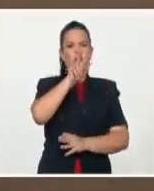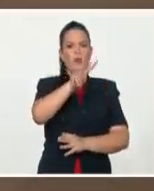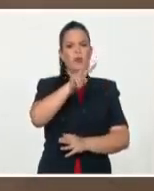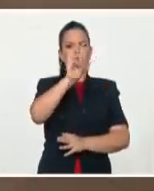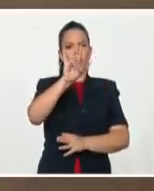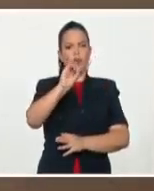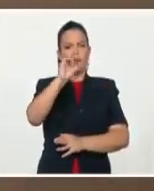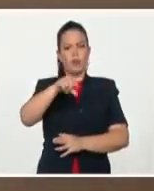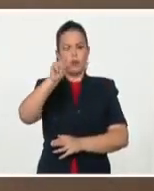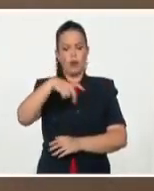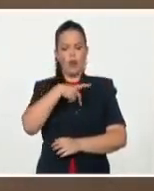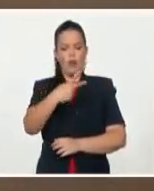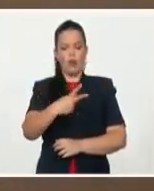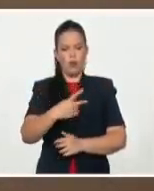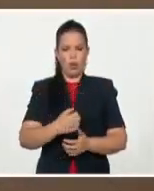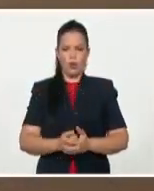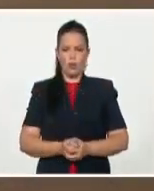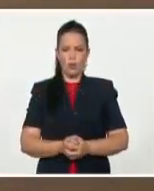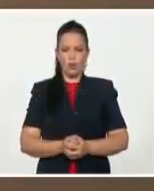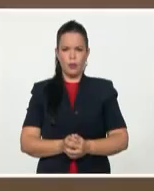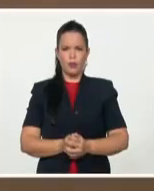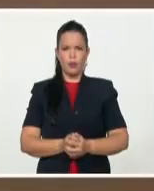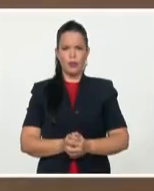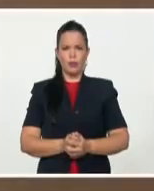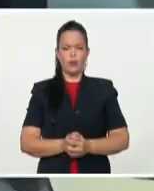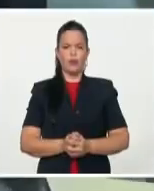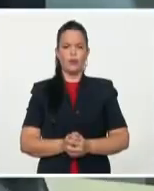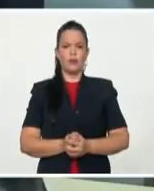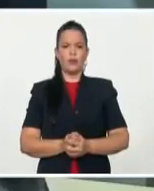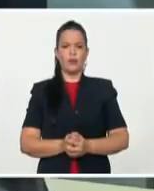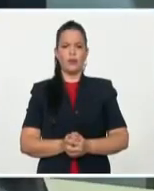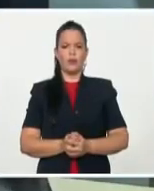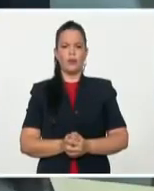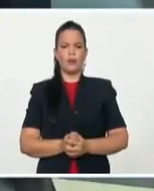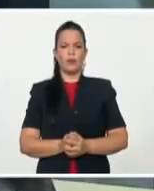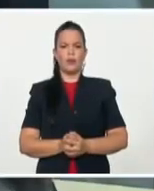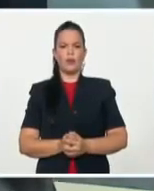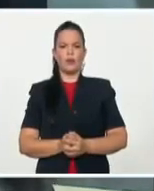la eficacia del inmunógeno. Melvin Joel, Sistema Informativo de la Televisión Cubana.